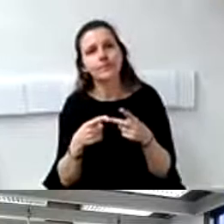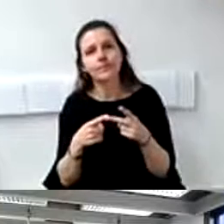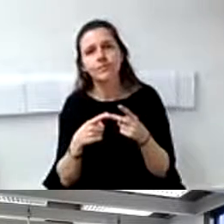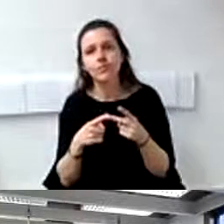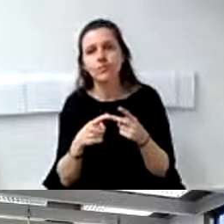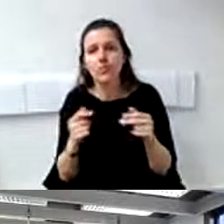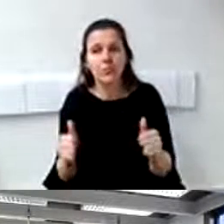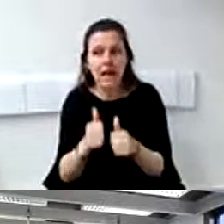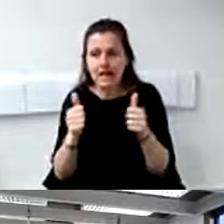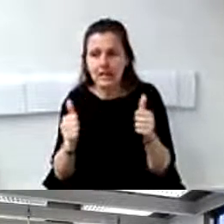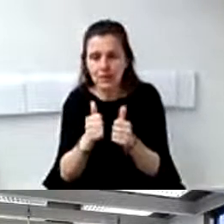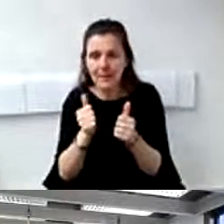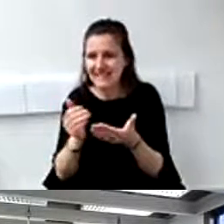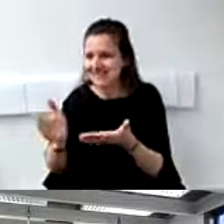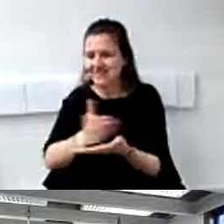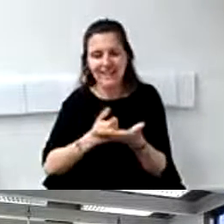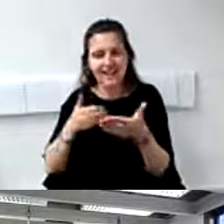acciones para eliminarlas,